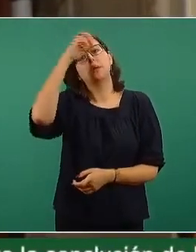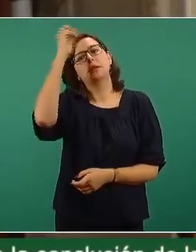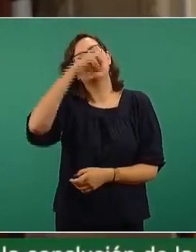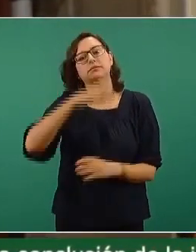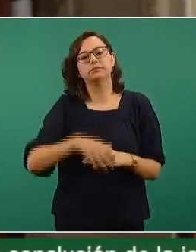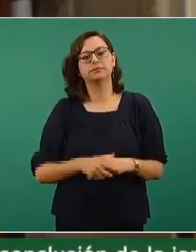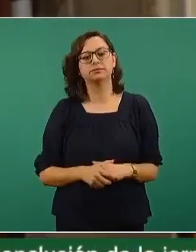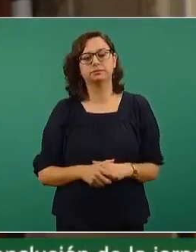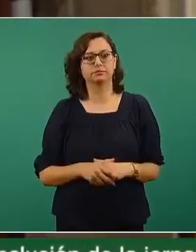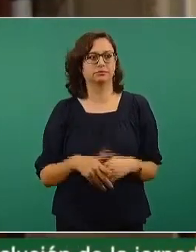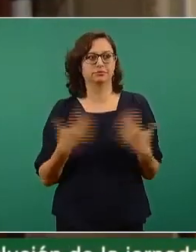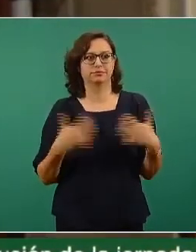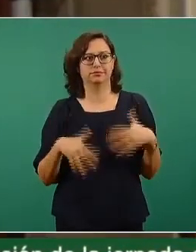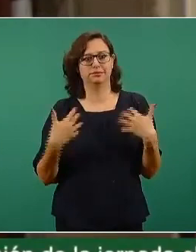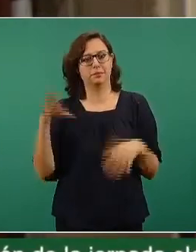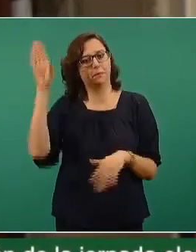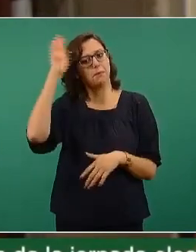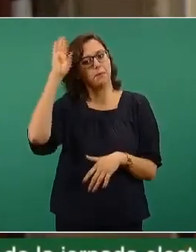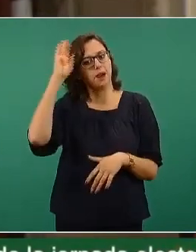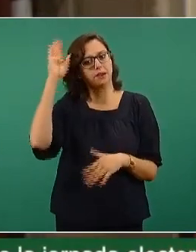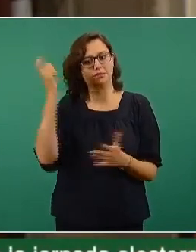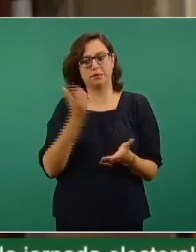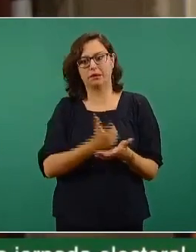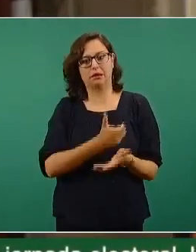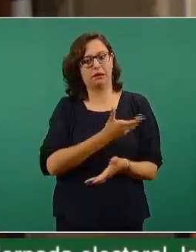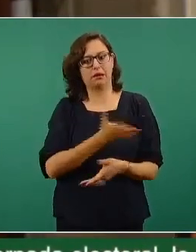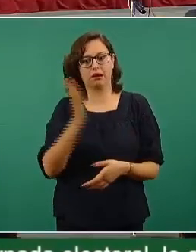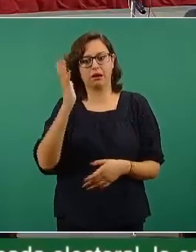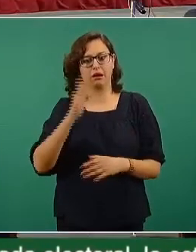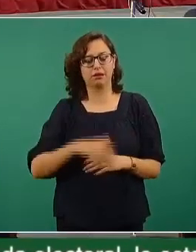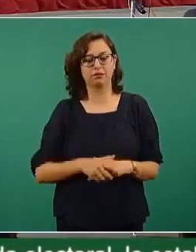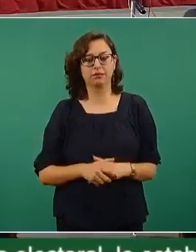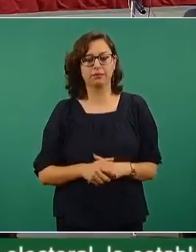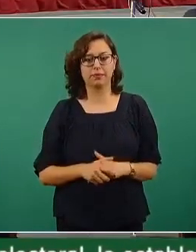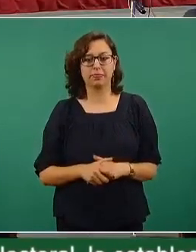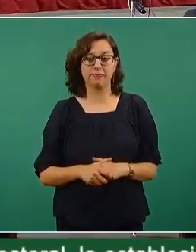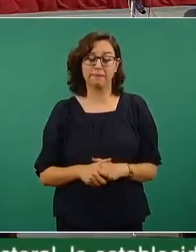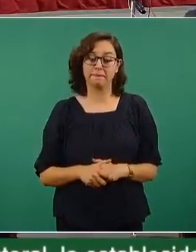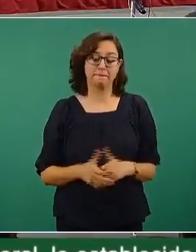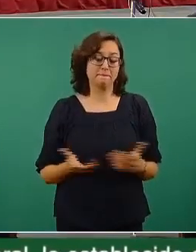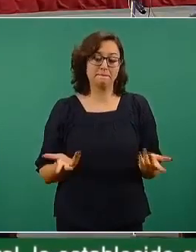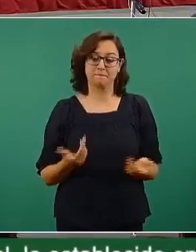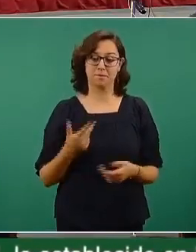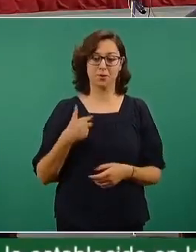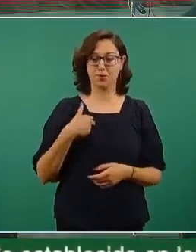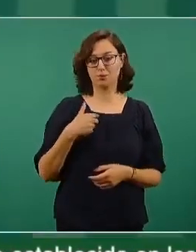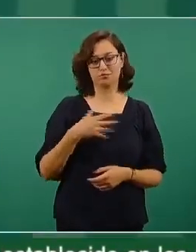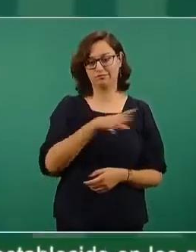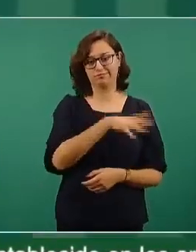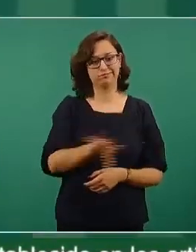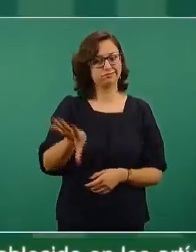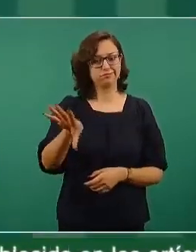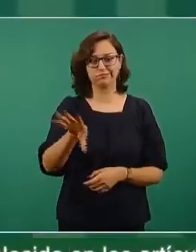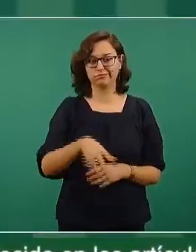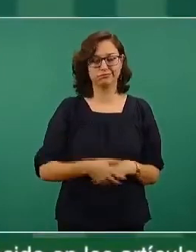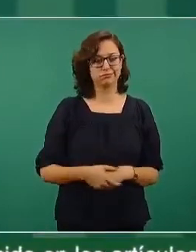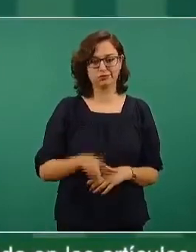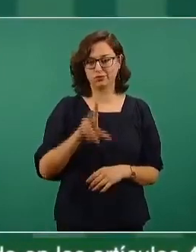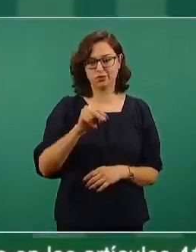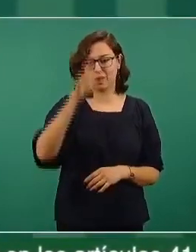precios exorbitantes de medio litro de agua en 55 pesos. Pues estoy totalmente en contra de eso, es un